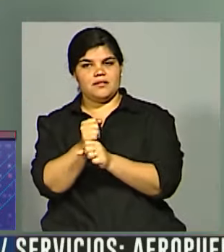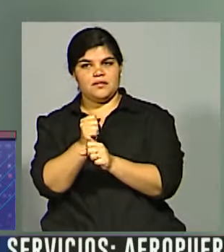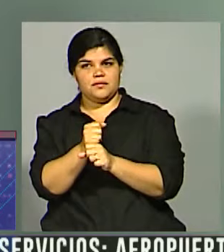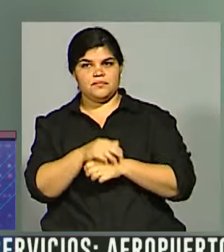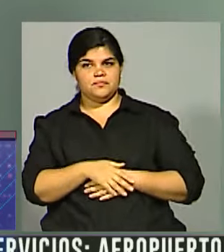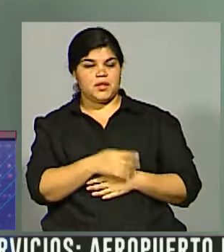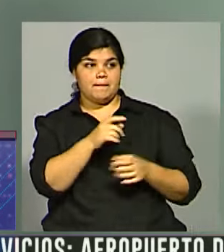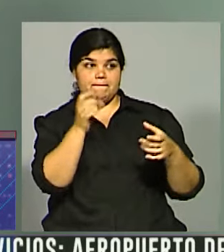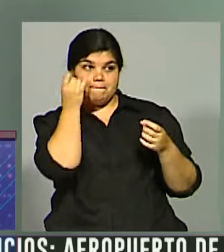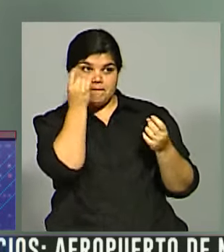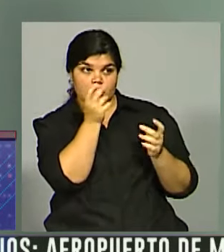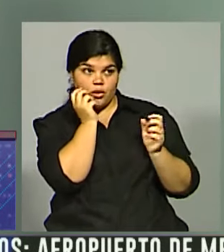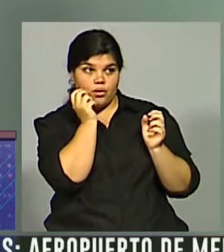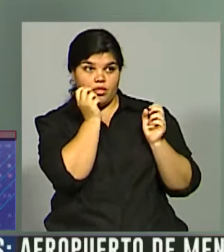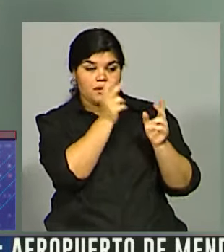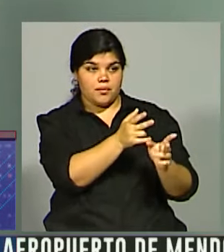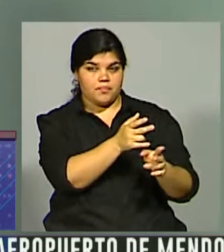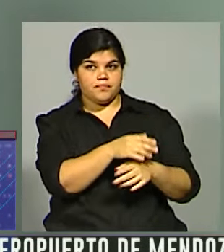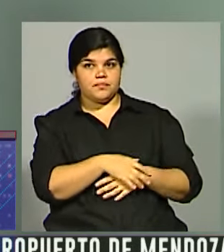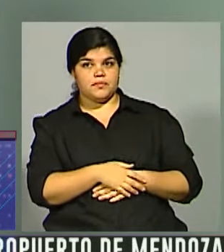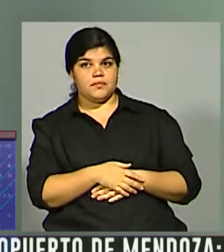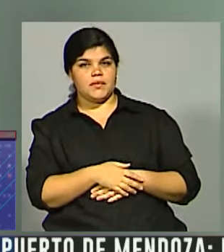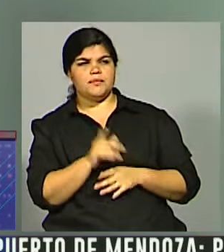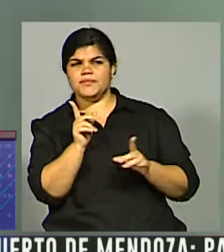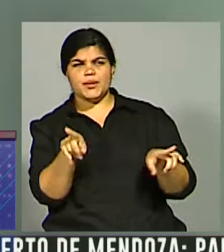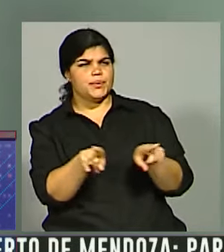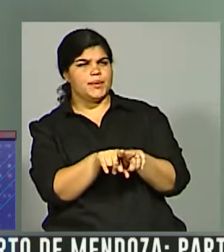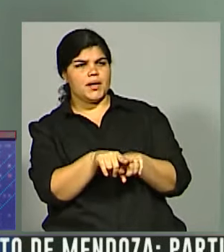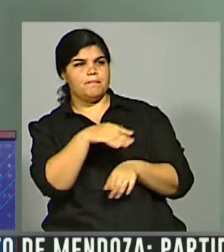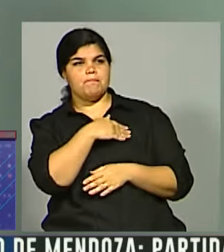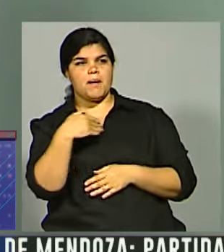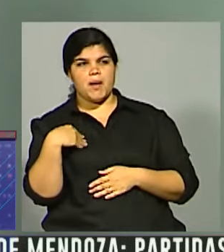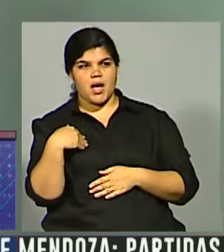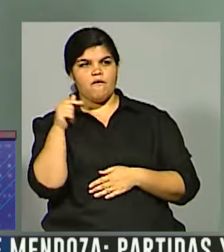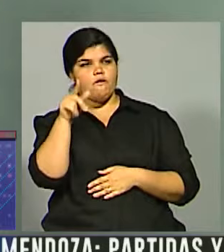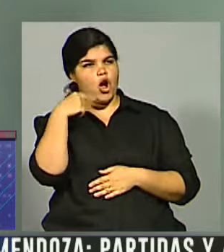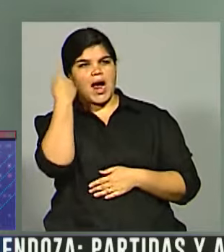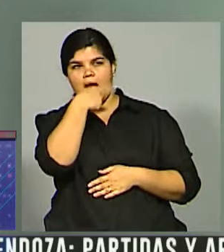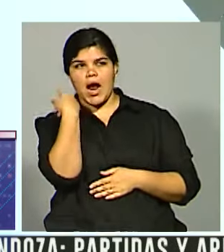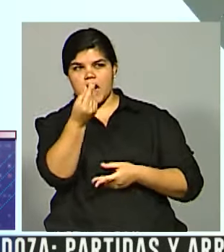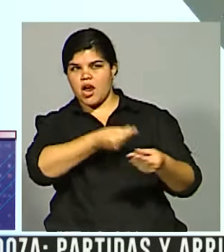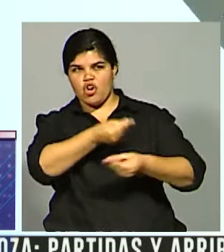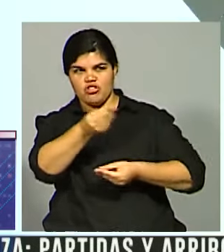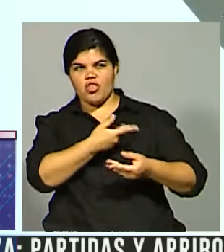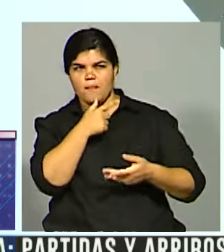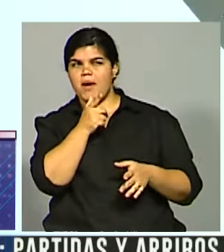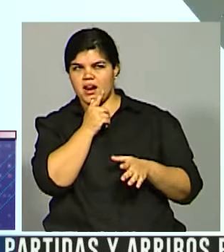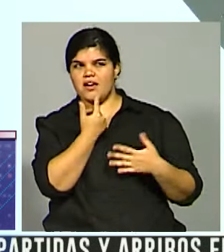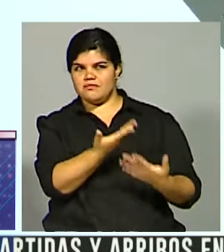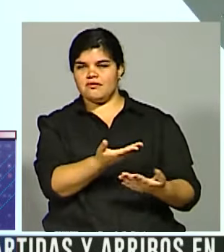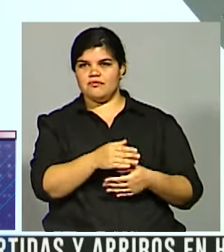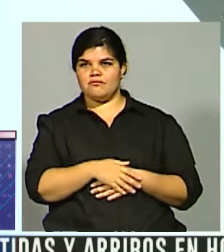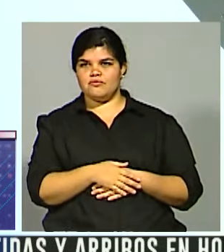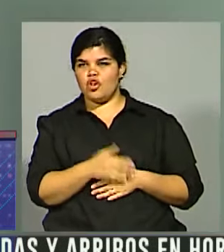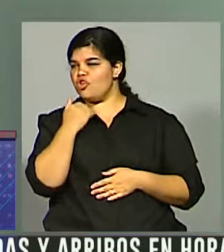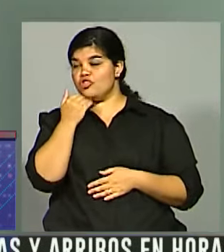Daniel, ¿viste cuando las mamás, las abuelas te dicen tenés cara de contador? Tenés cara de contador.